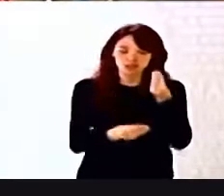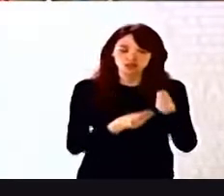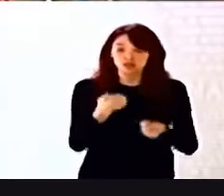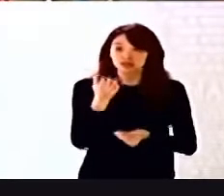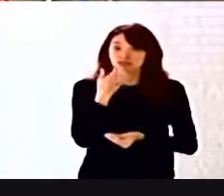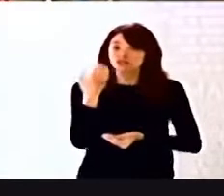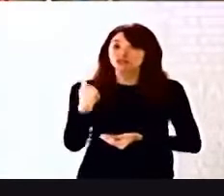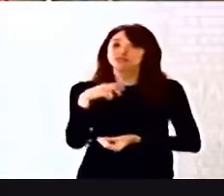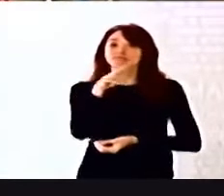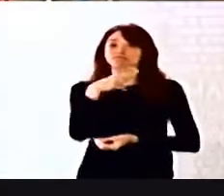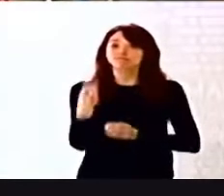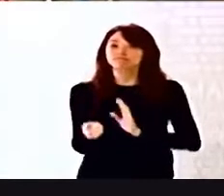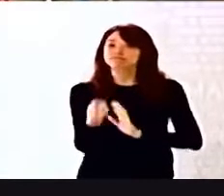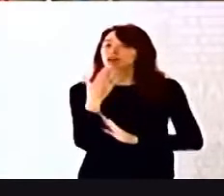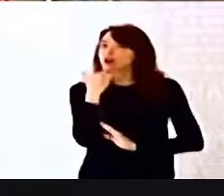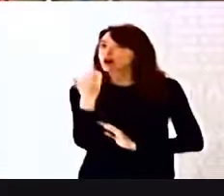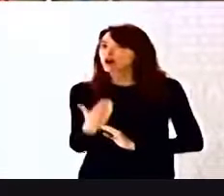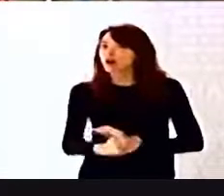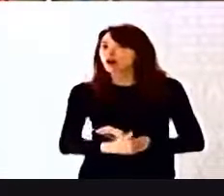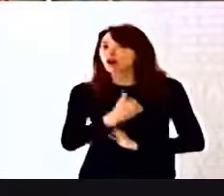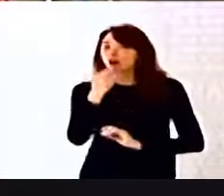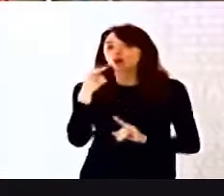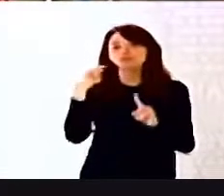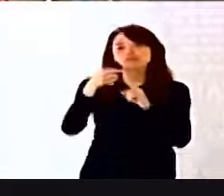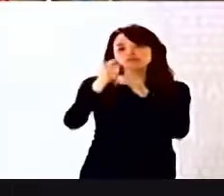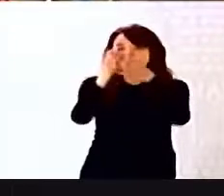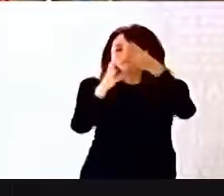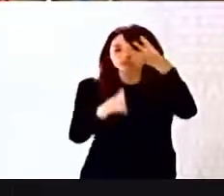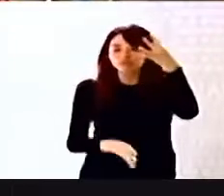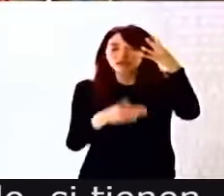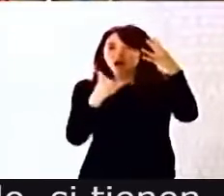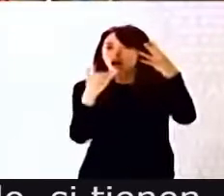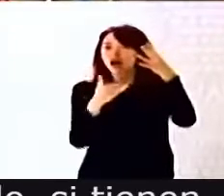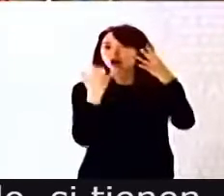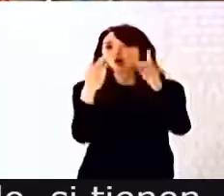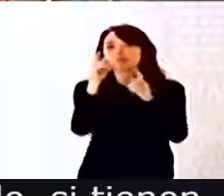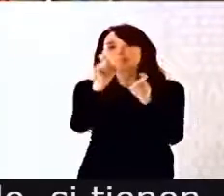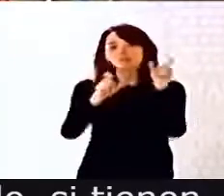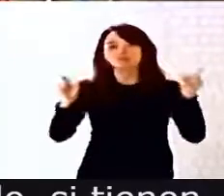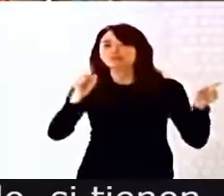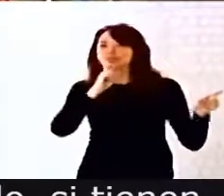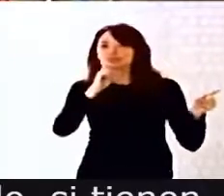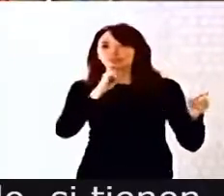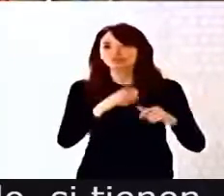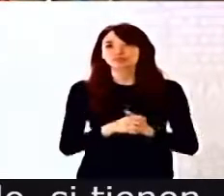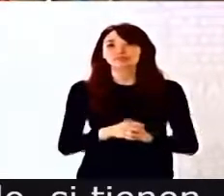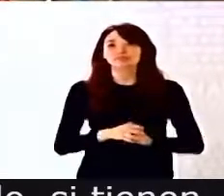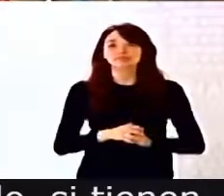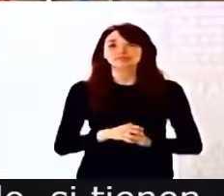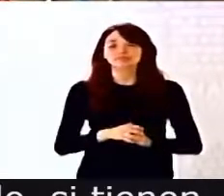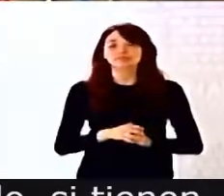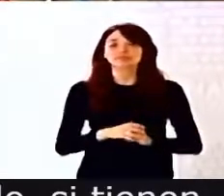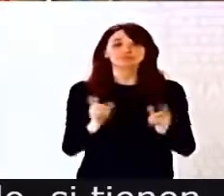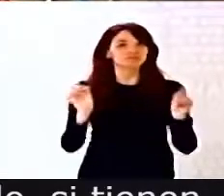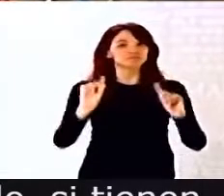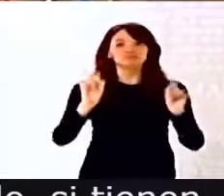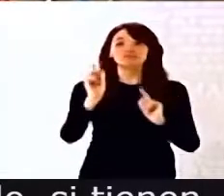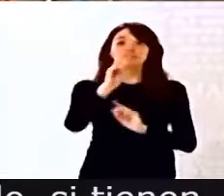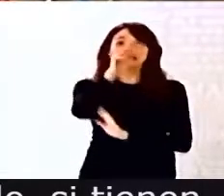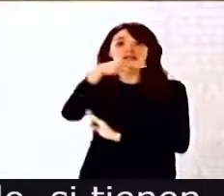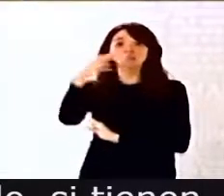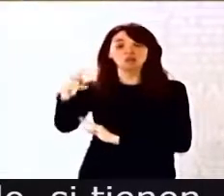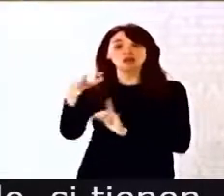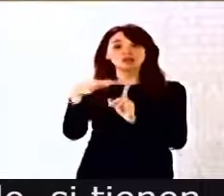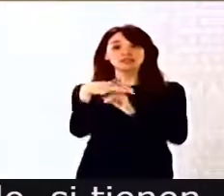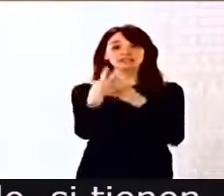algunos resultados o algunos indicadores de cómo está la población. No, resultados en cuanto a cómo está la población,